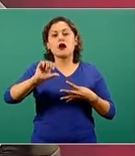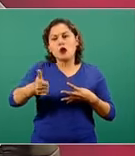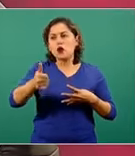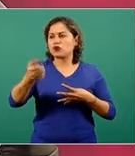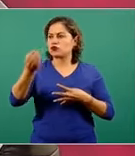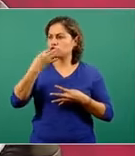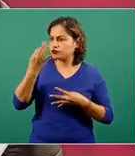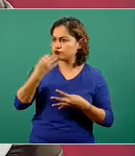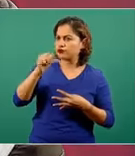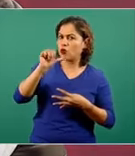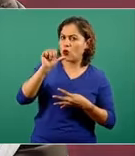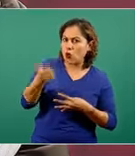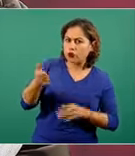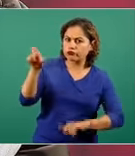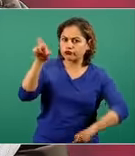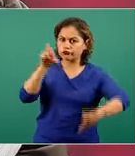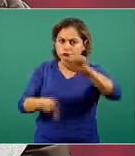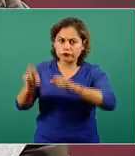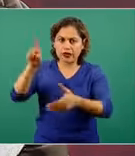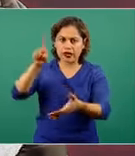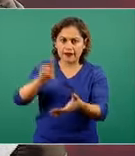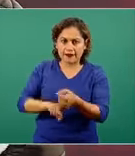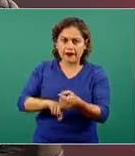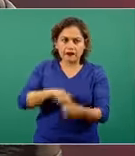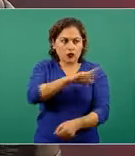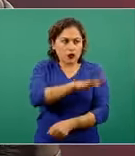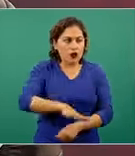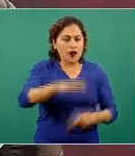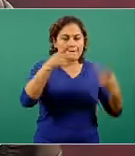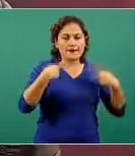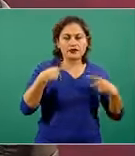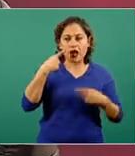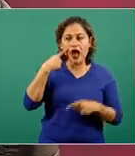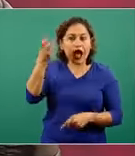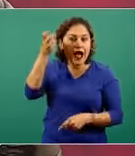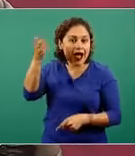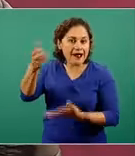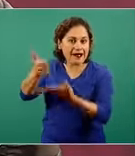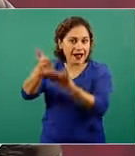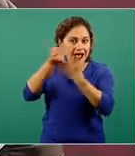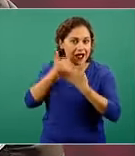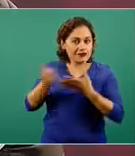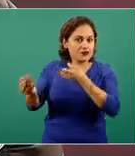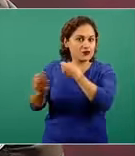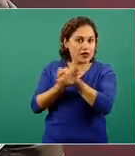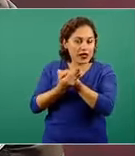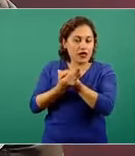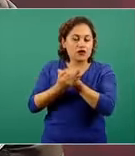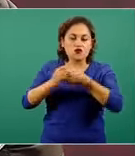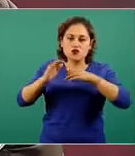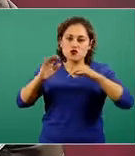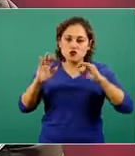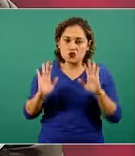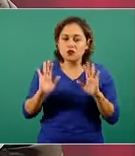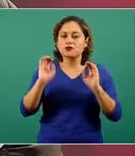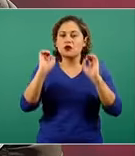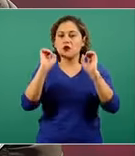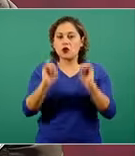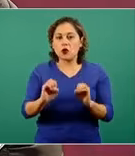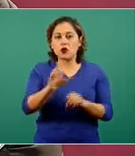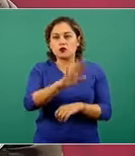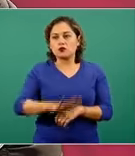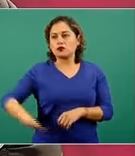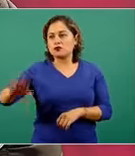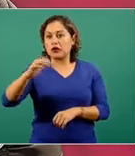o sustancia que en su momento se le quiera acreditar alguna utilidad o que se le quiera en su momento